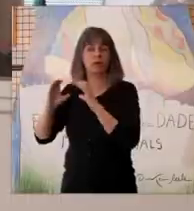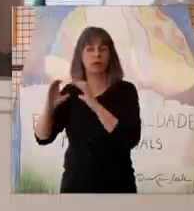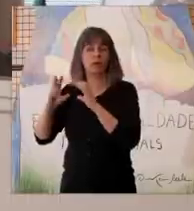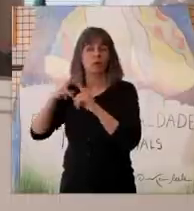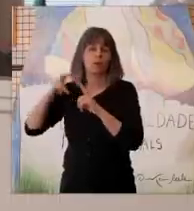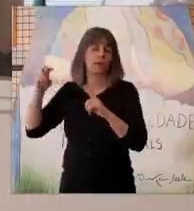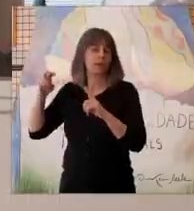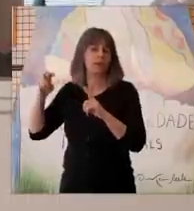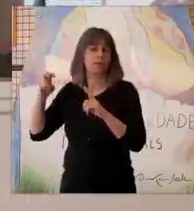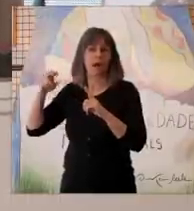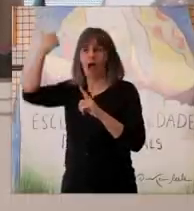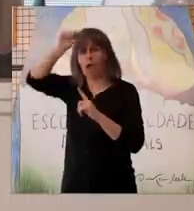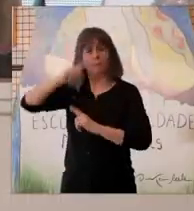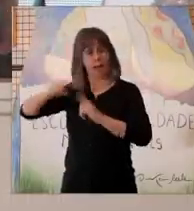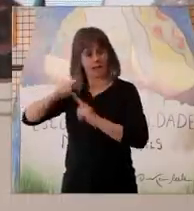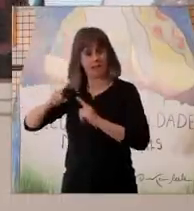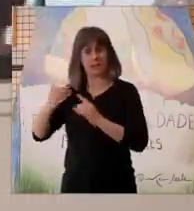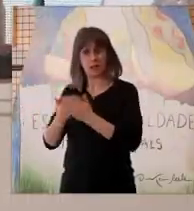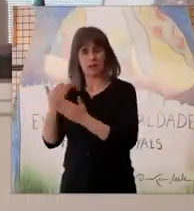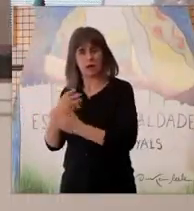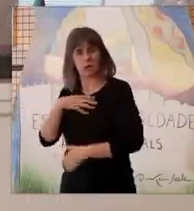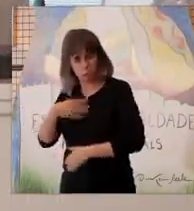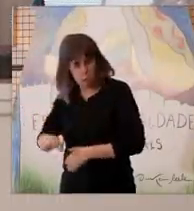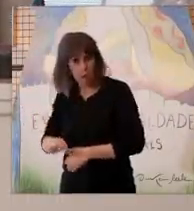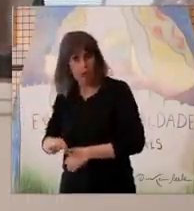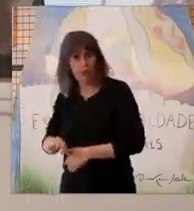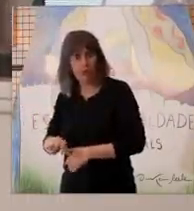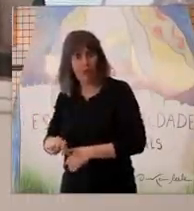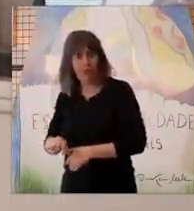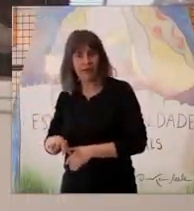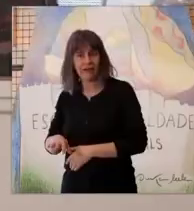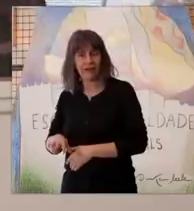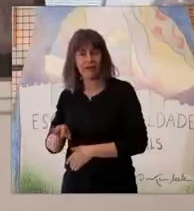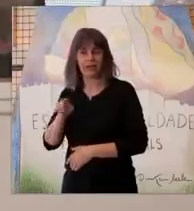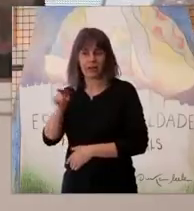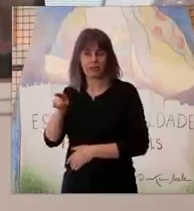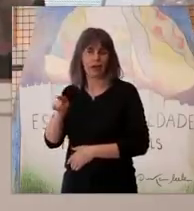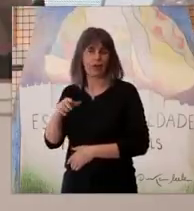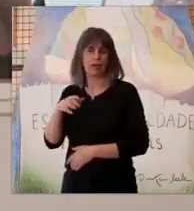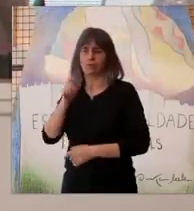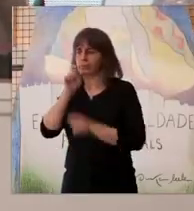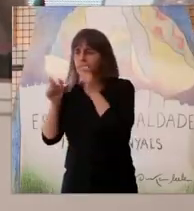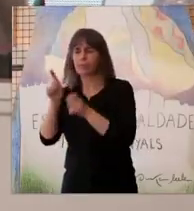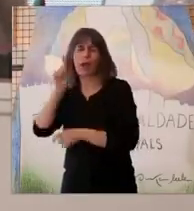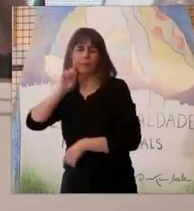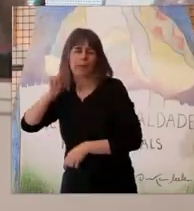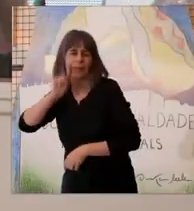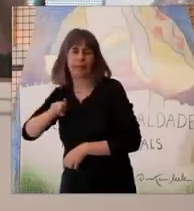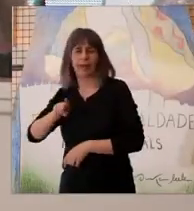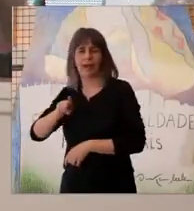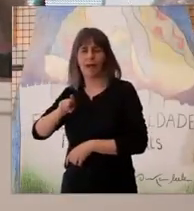una perspectiva totalmente machista a diario incurriendo en fake news en bulos en